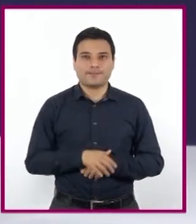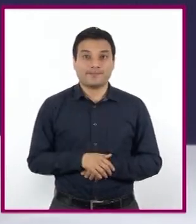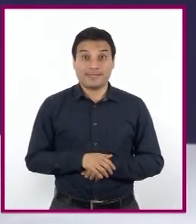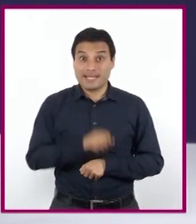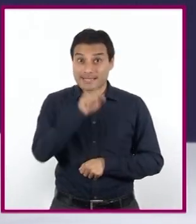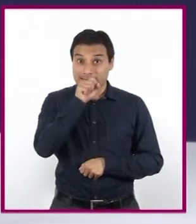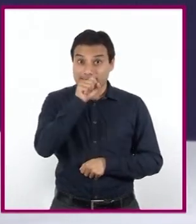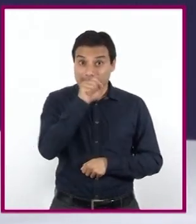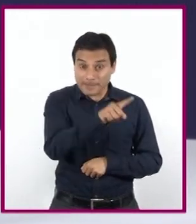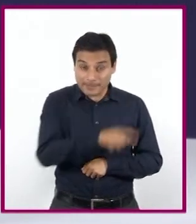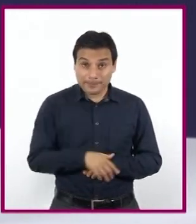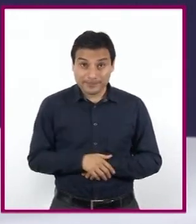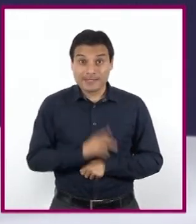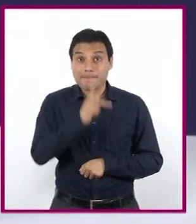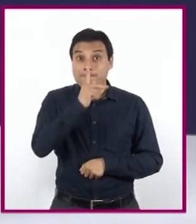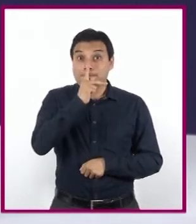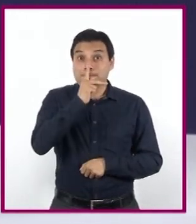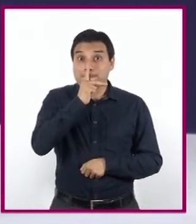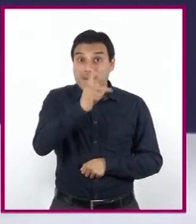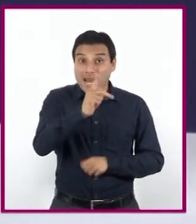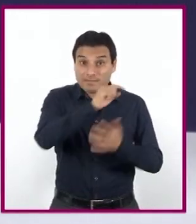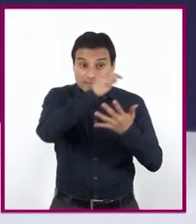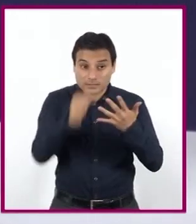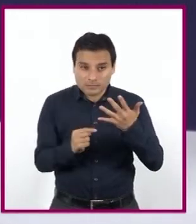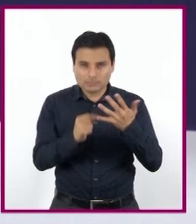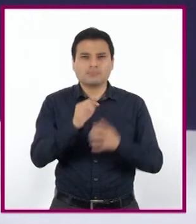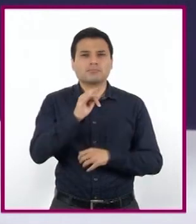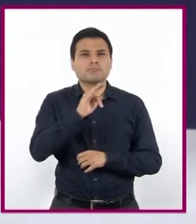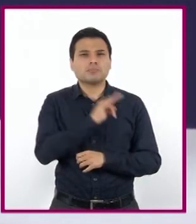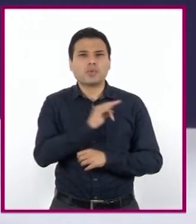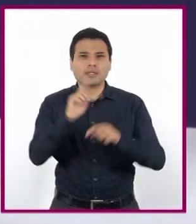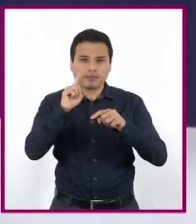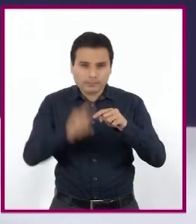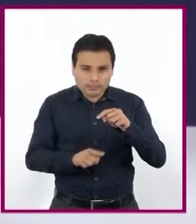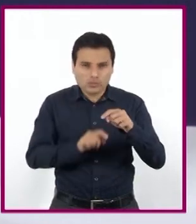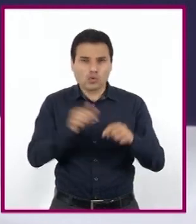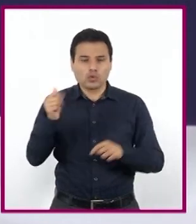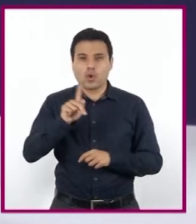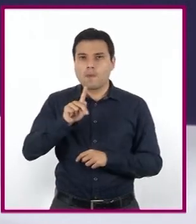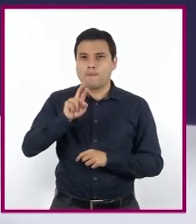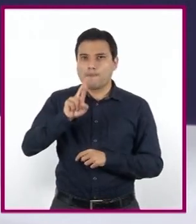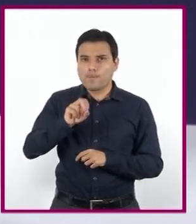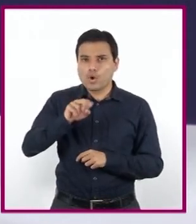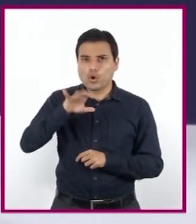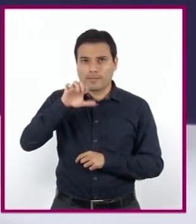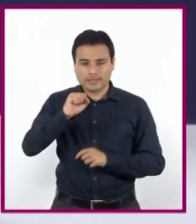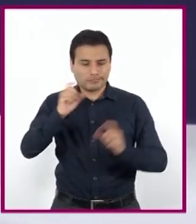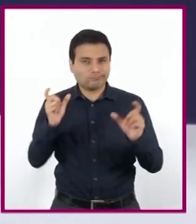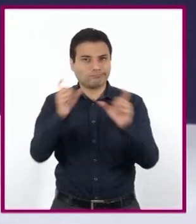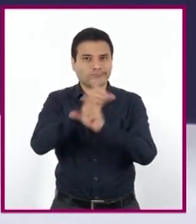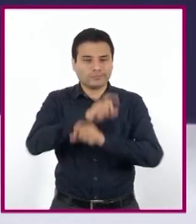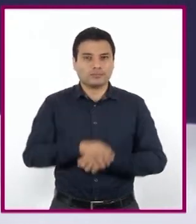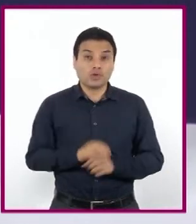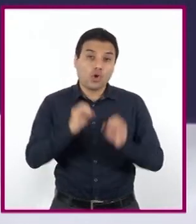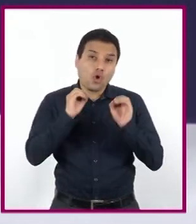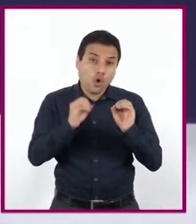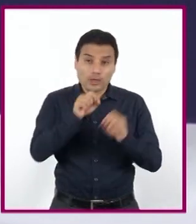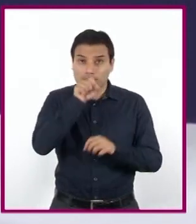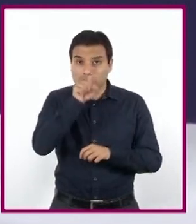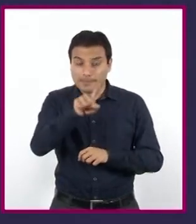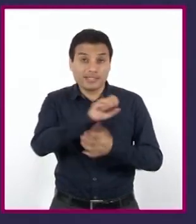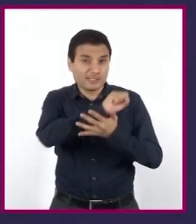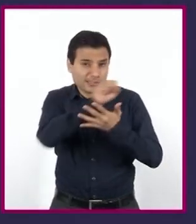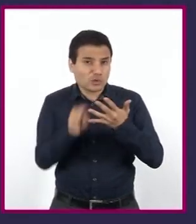Además, las palabras pueden sustituirse no solamente con pronombres, sino también a través de los